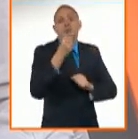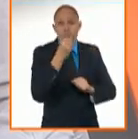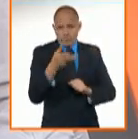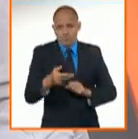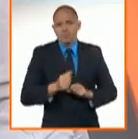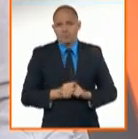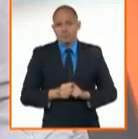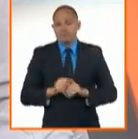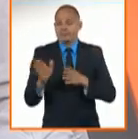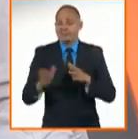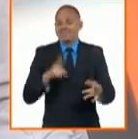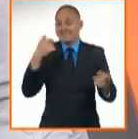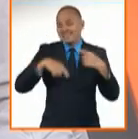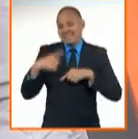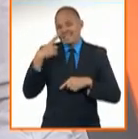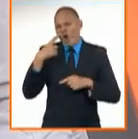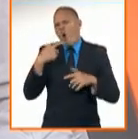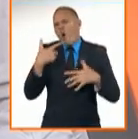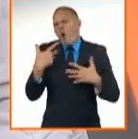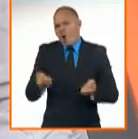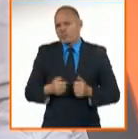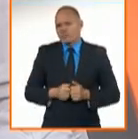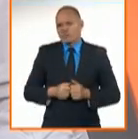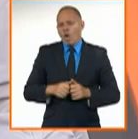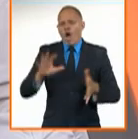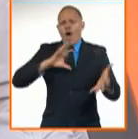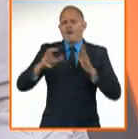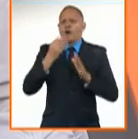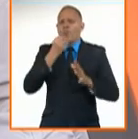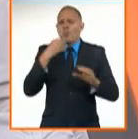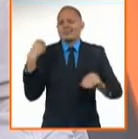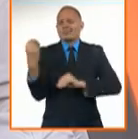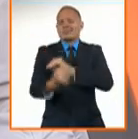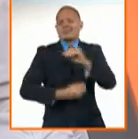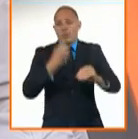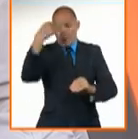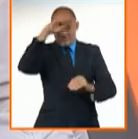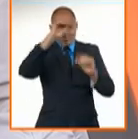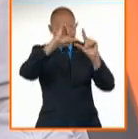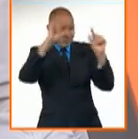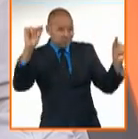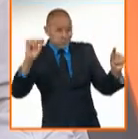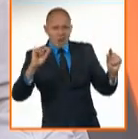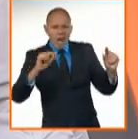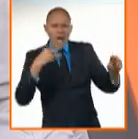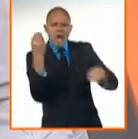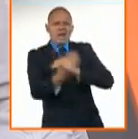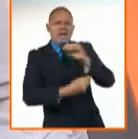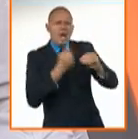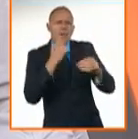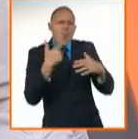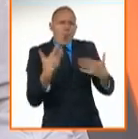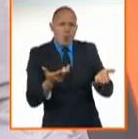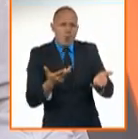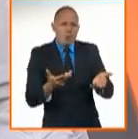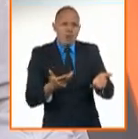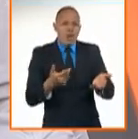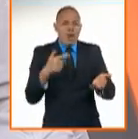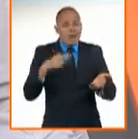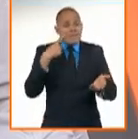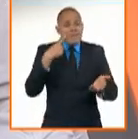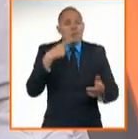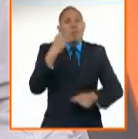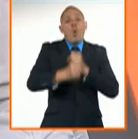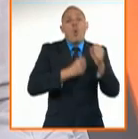buscar un cambio de una matriz energética total que contribuye a que las fuentes renovables de energía